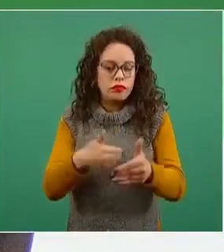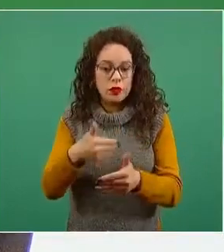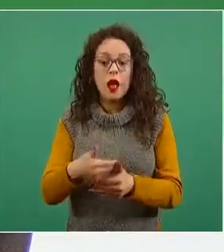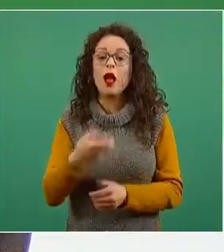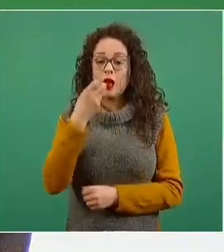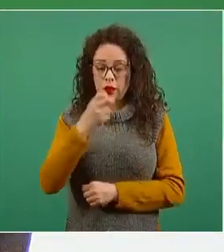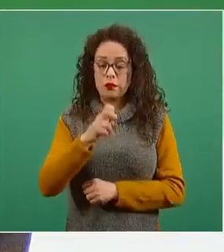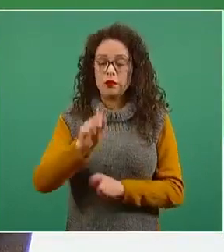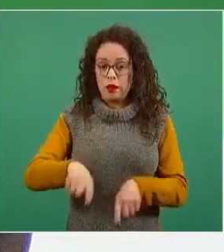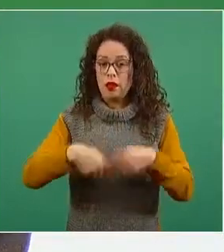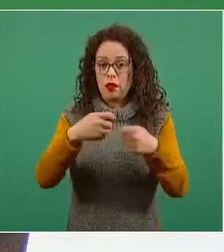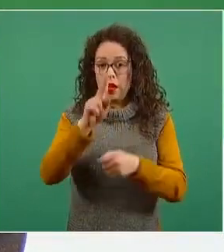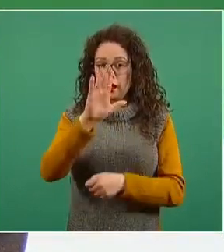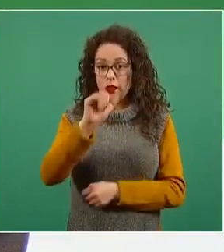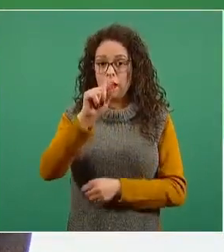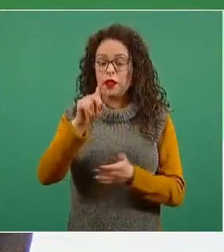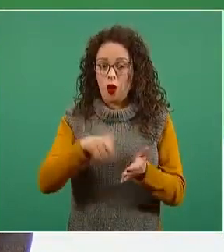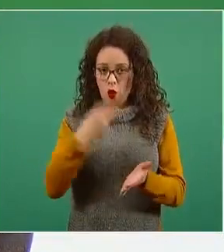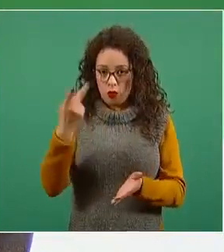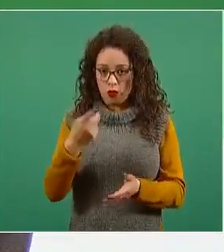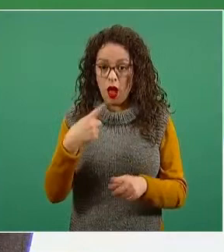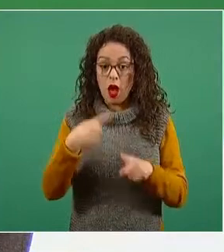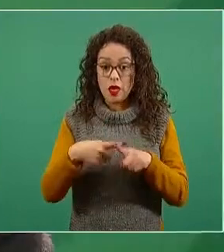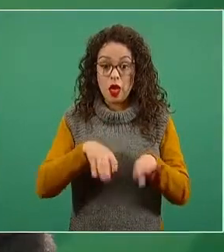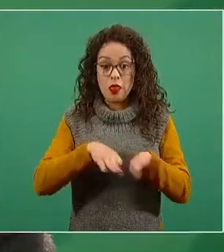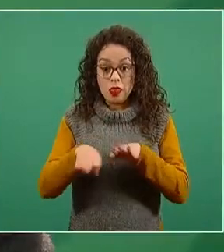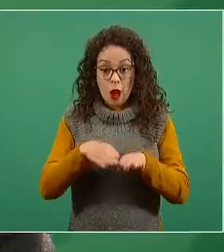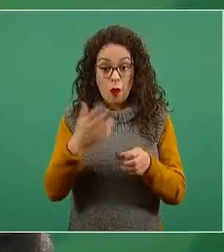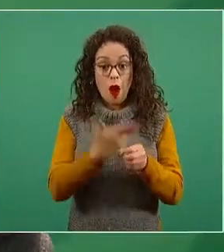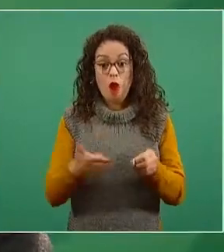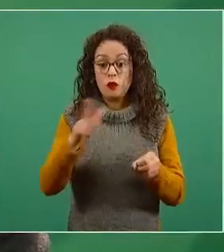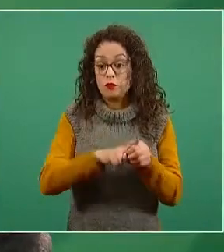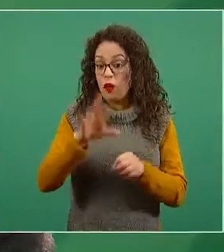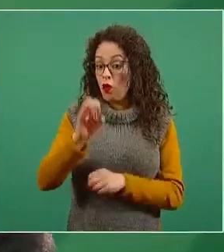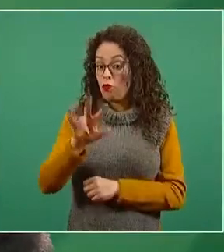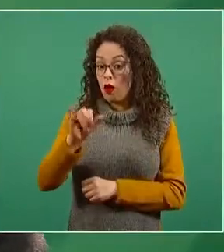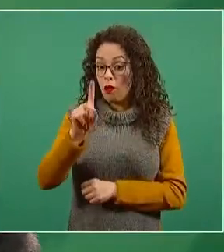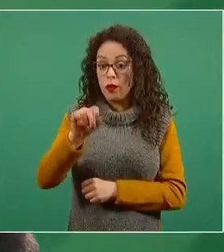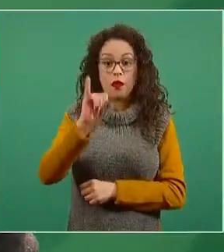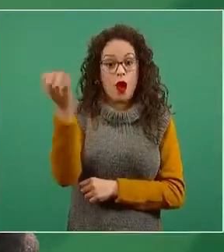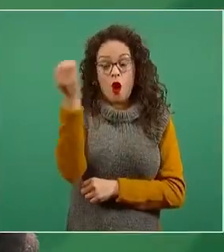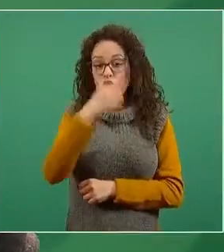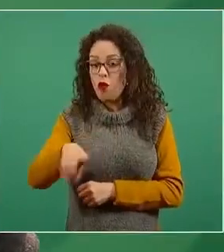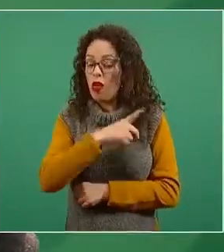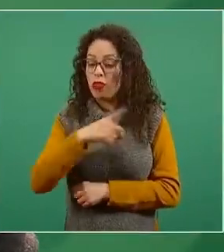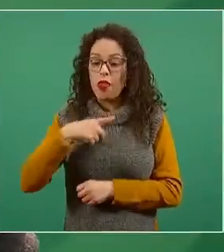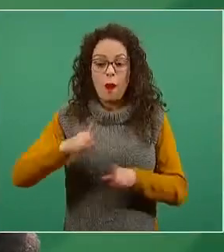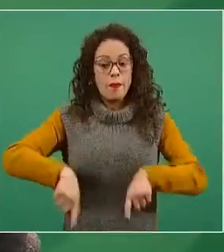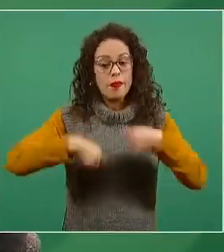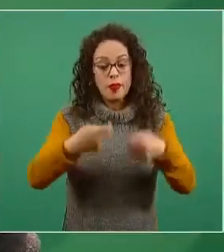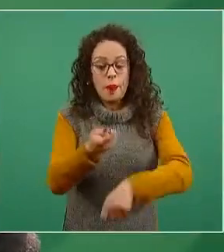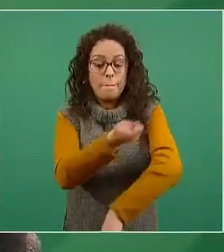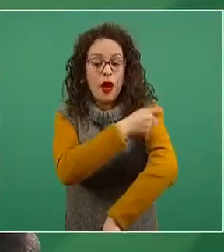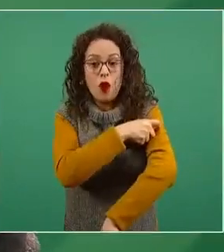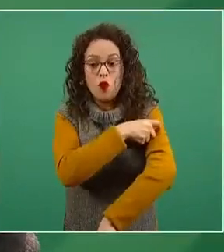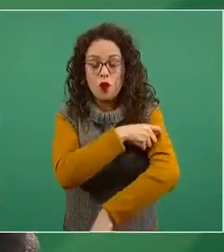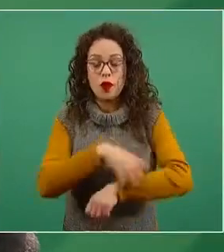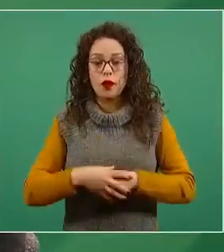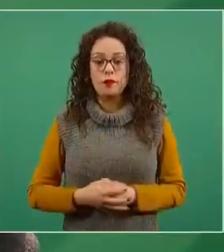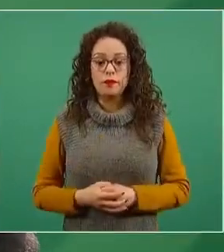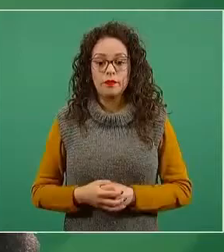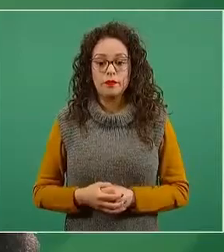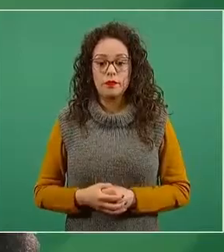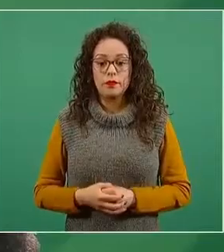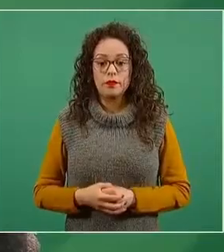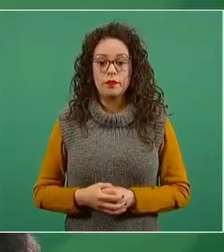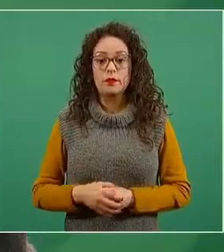subsanarse esta situación. Quien trabaja en una unidad COVID definitivamente debe ser vacunado si es que le tocaba ya su